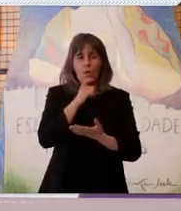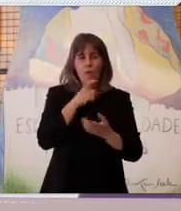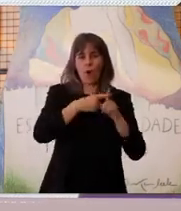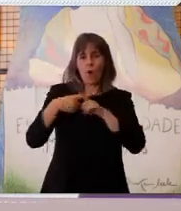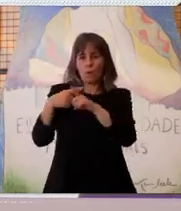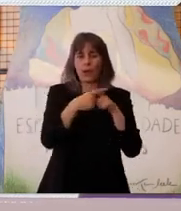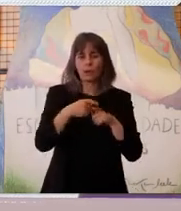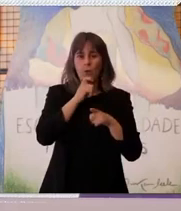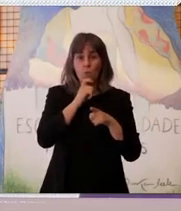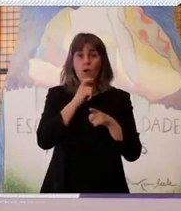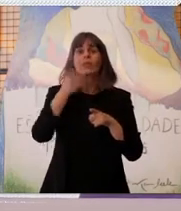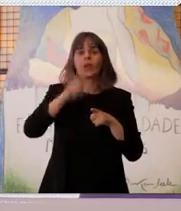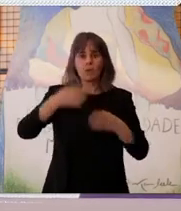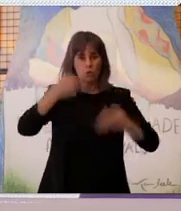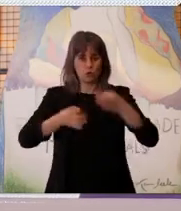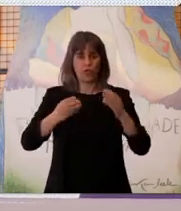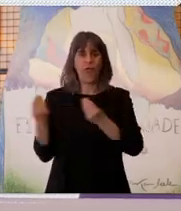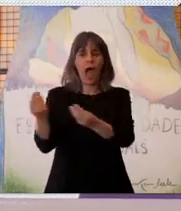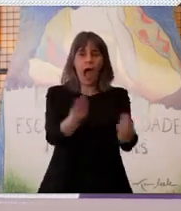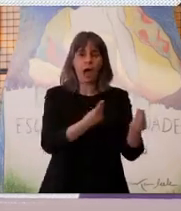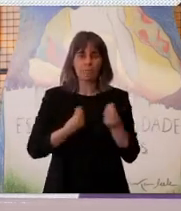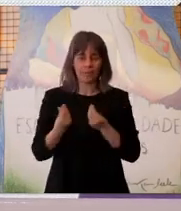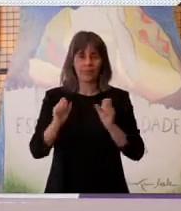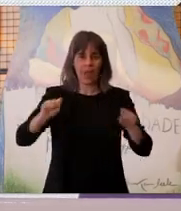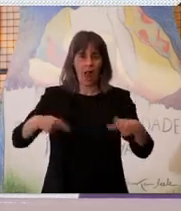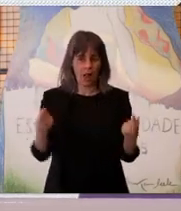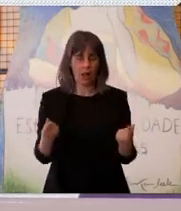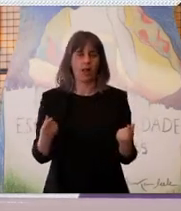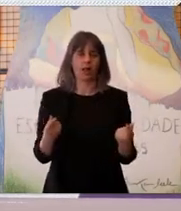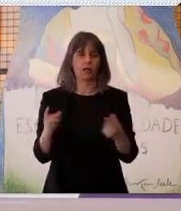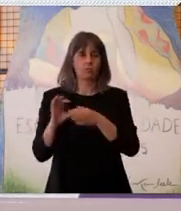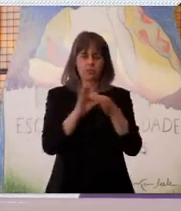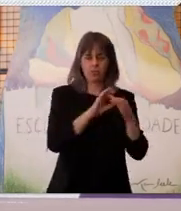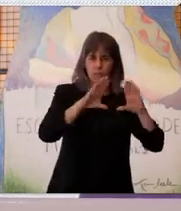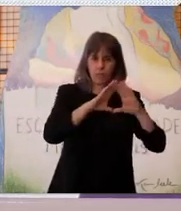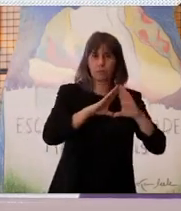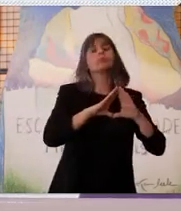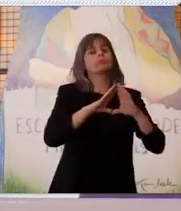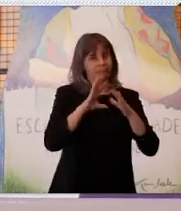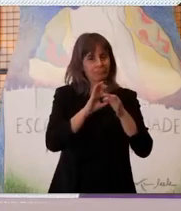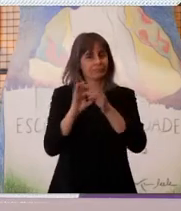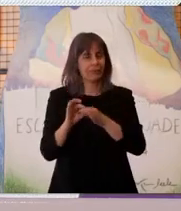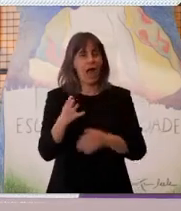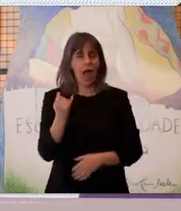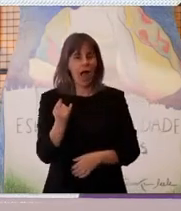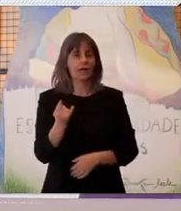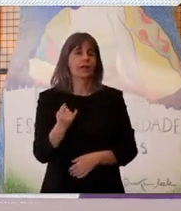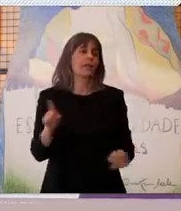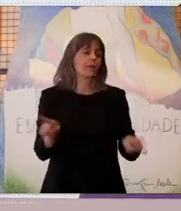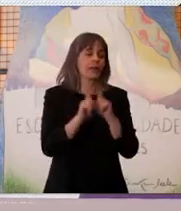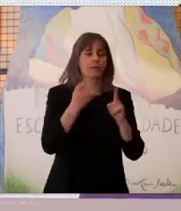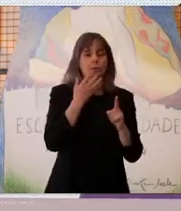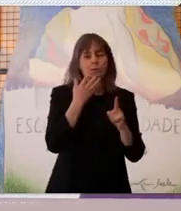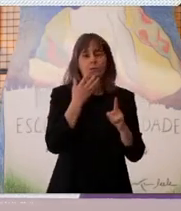ambiental que tiene que ver la justicia ambiental con el feminismo pues mucho no es lo mismo el desastre climático para